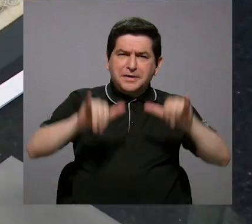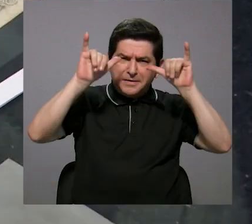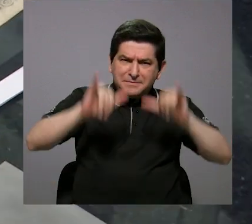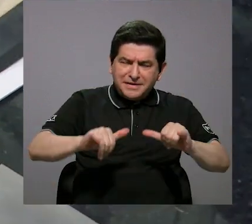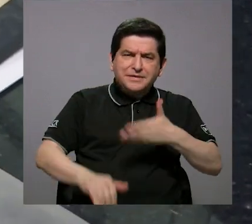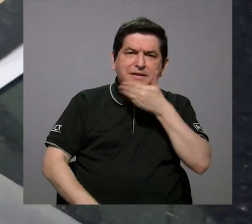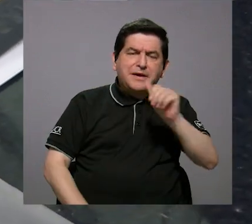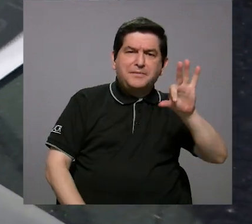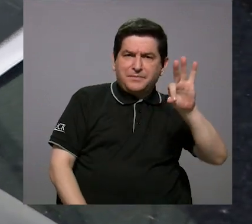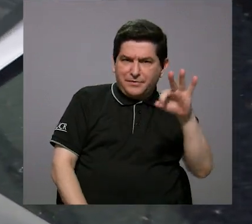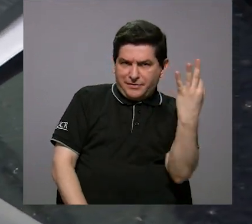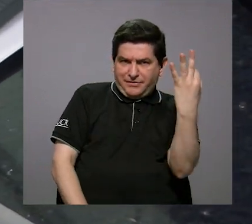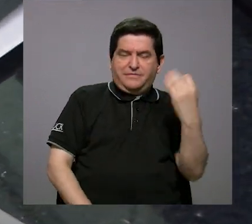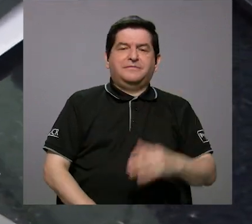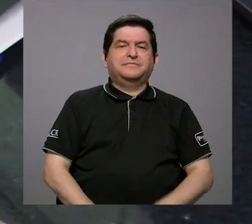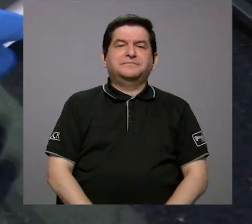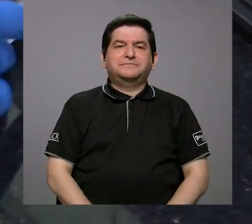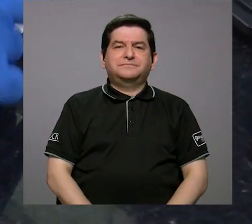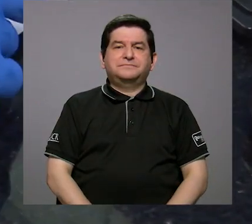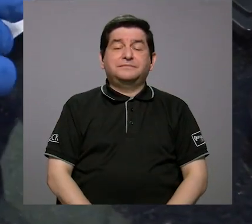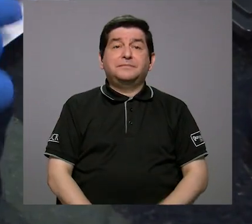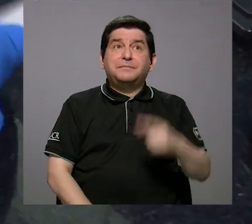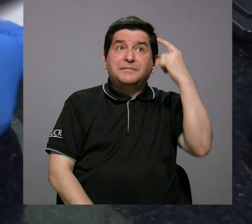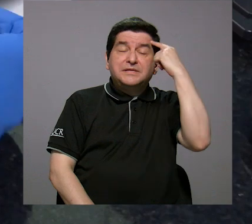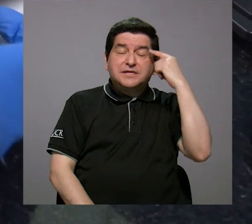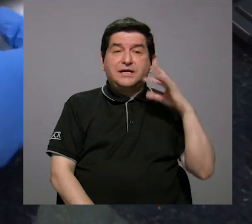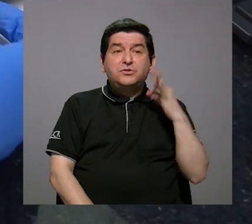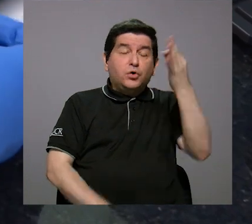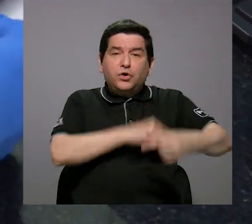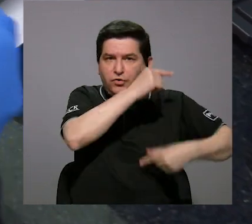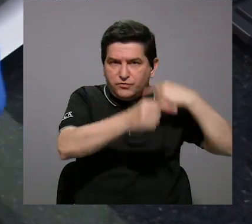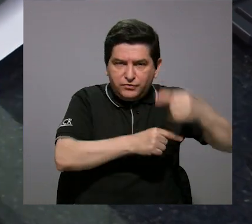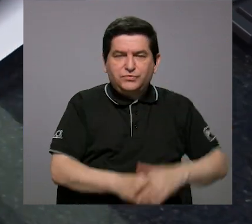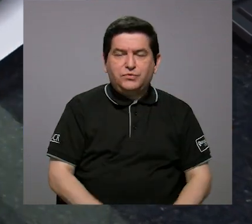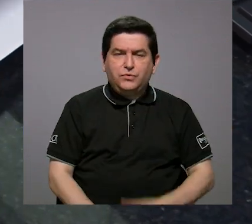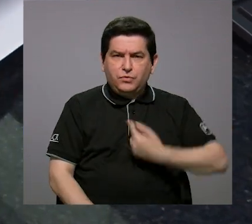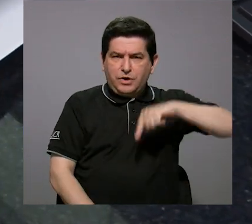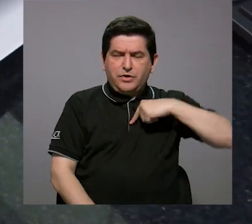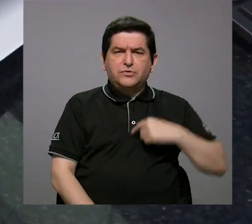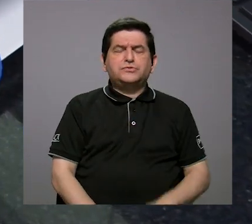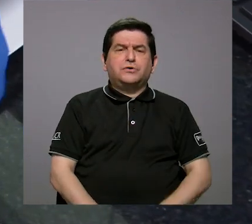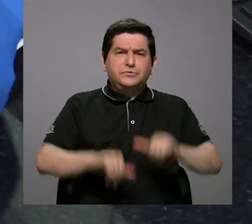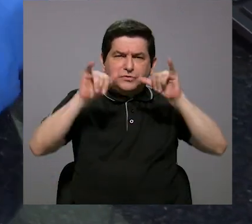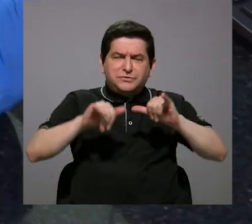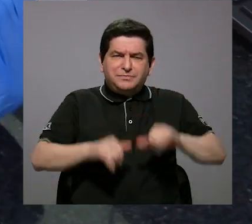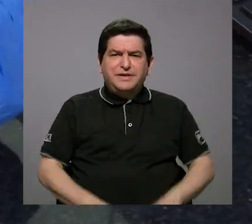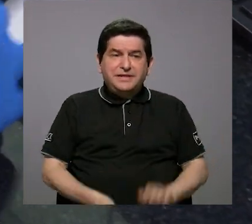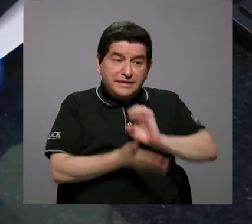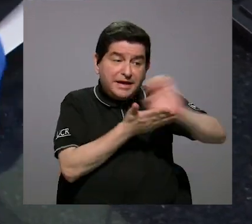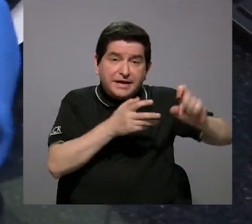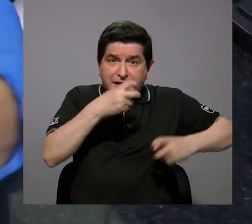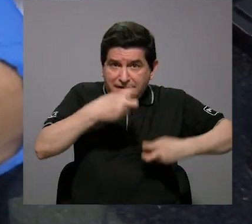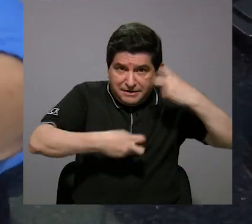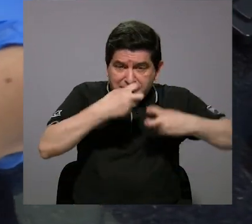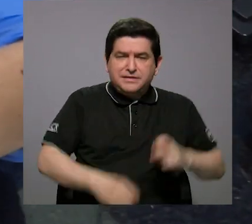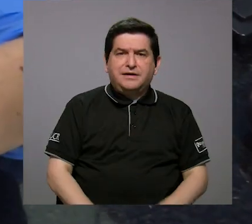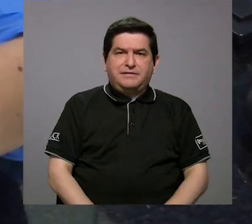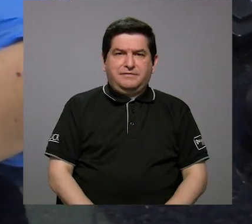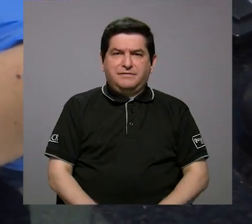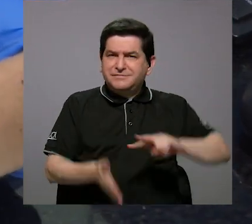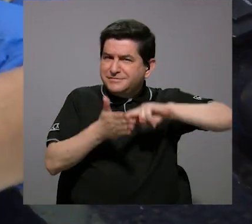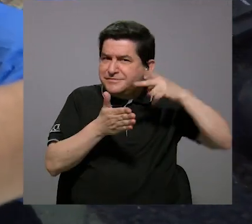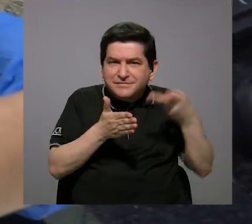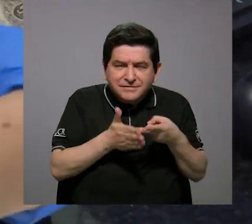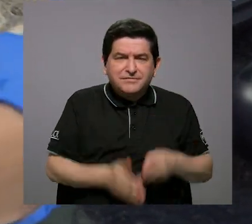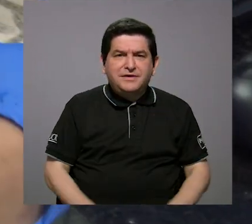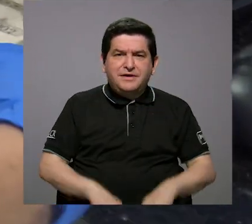conservarlos de la mejor manera para las siguientes generaciones. Nosotros lo hacemos por medio de la conservación preventiva, entonces mantenemos